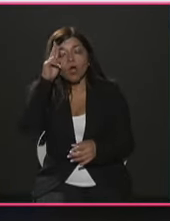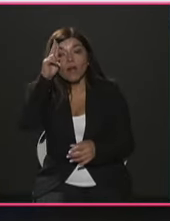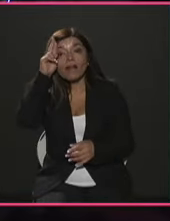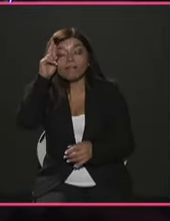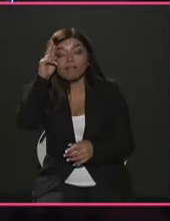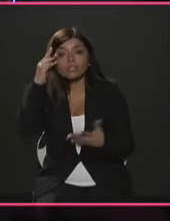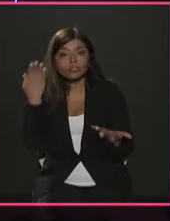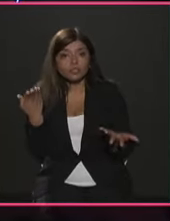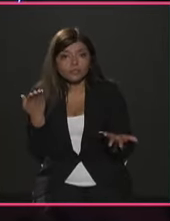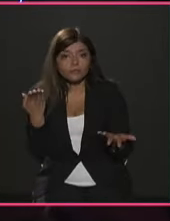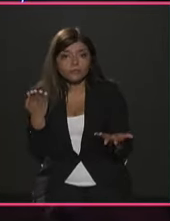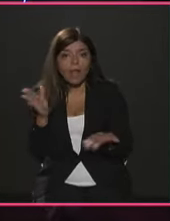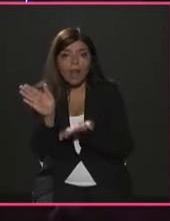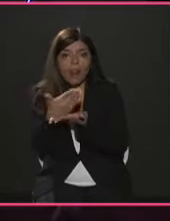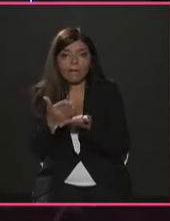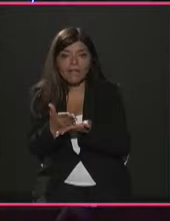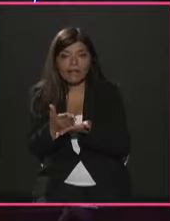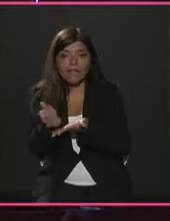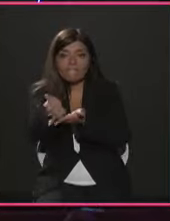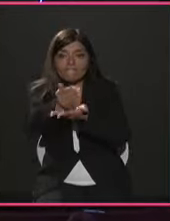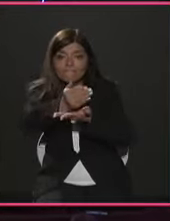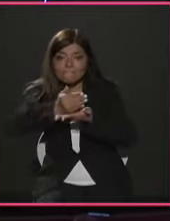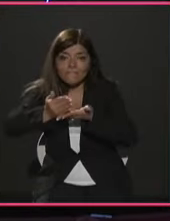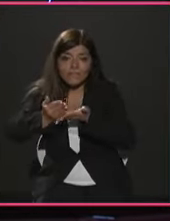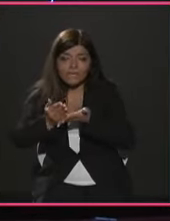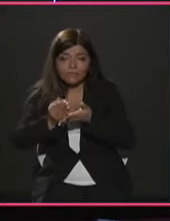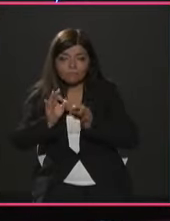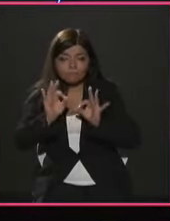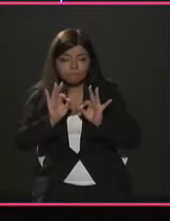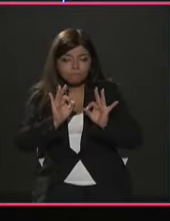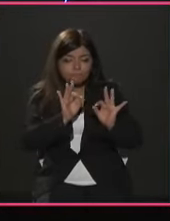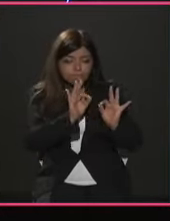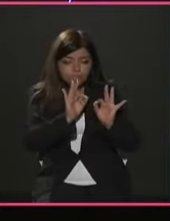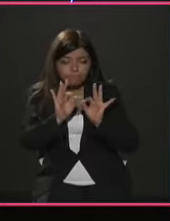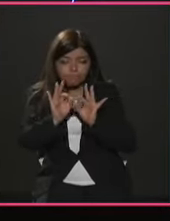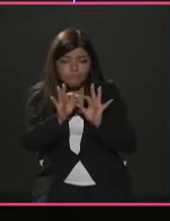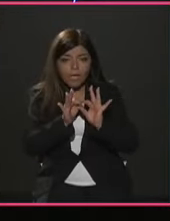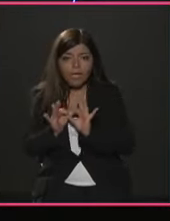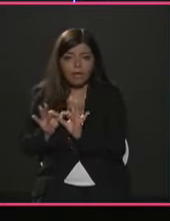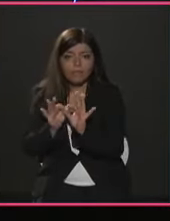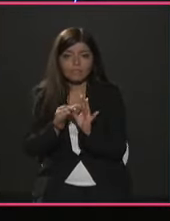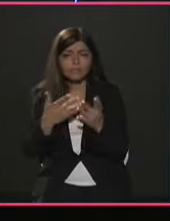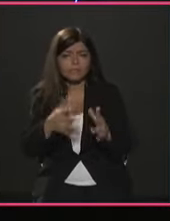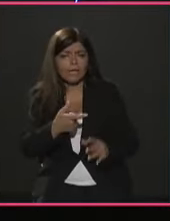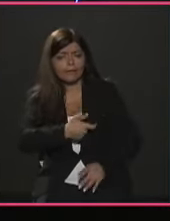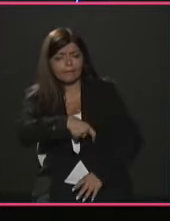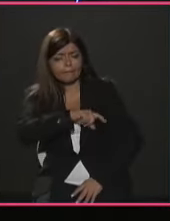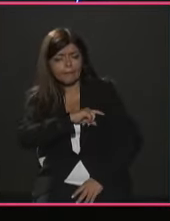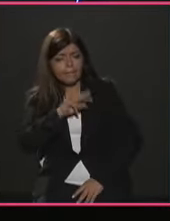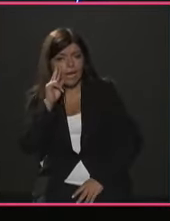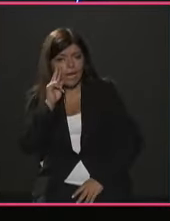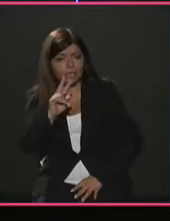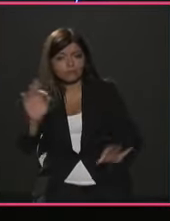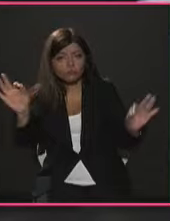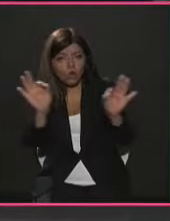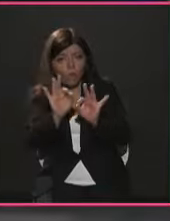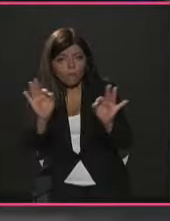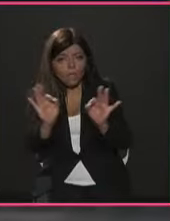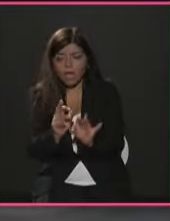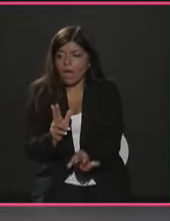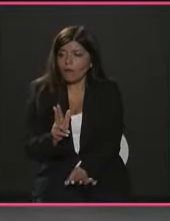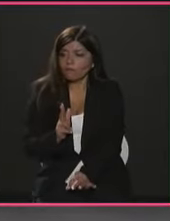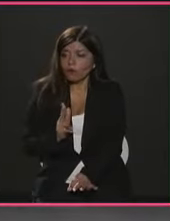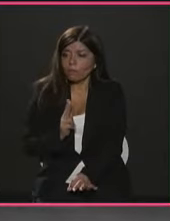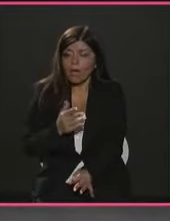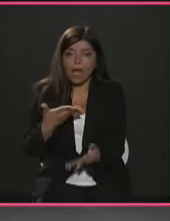reflexión la planificación define un plan ya lo mostraba yo en Barcelona claramente explícito formal